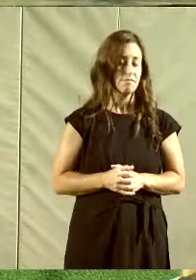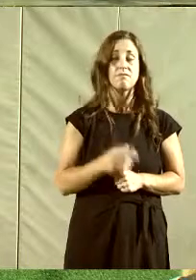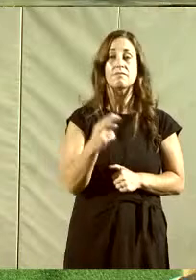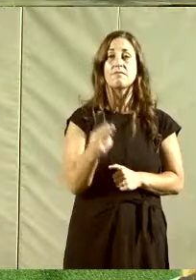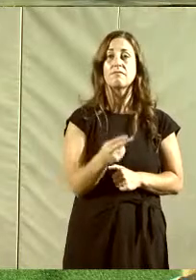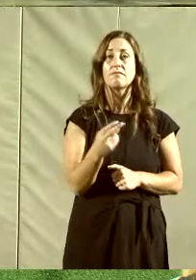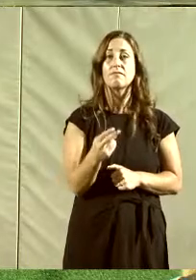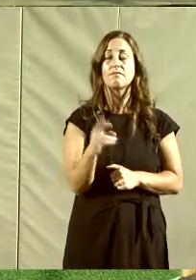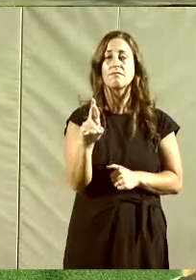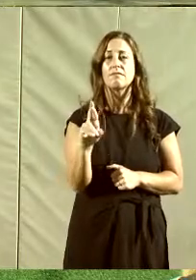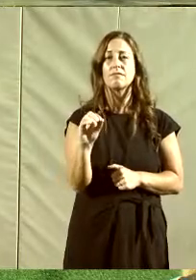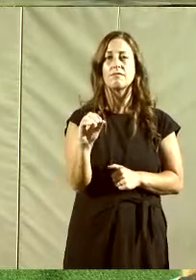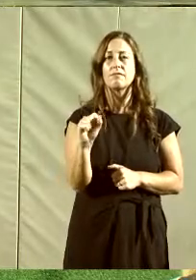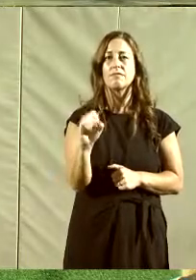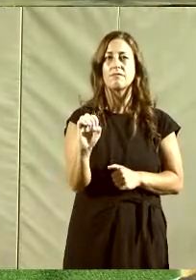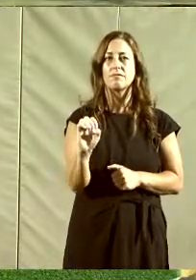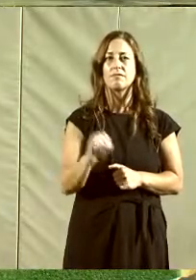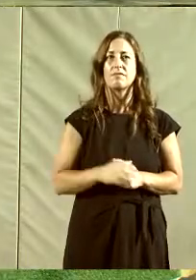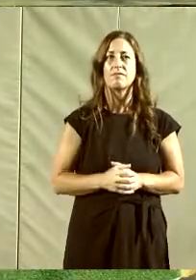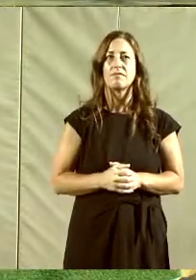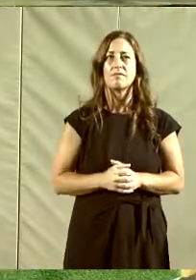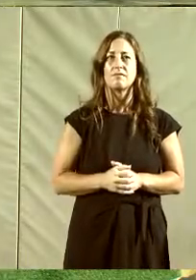Hezekiah James Rose.